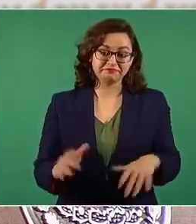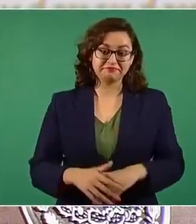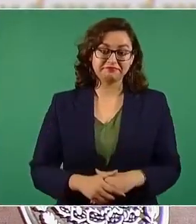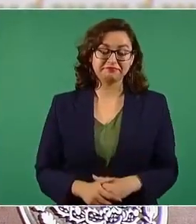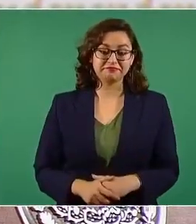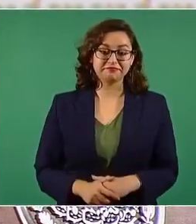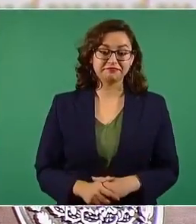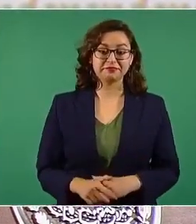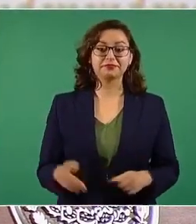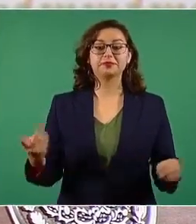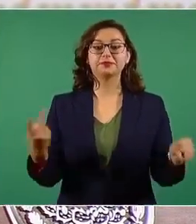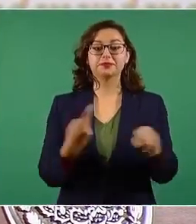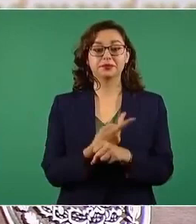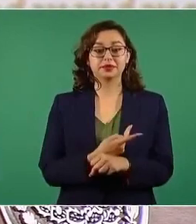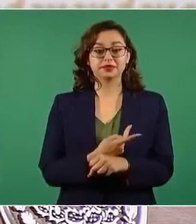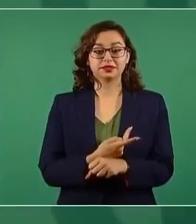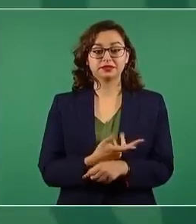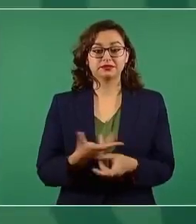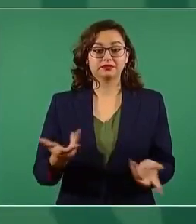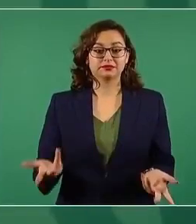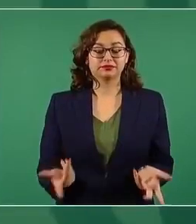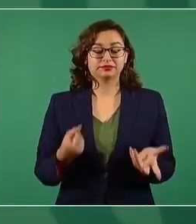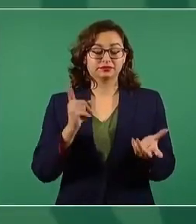Al interior del gobierno